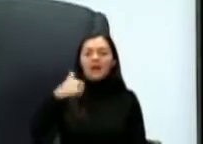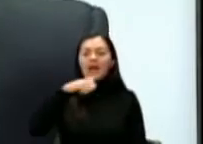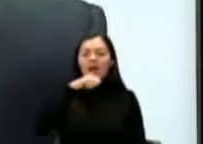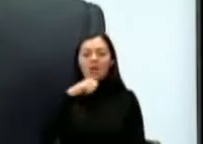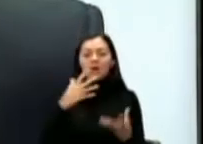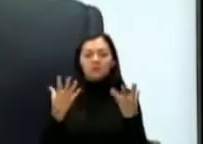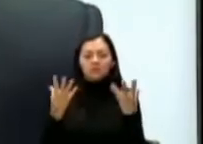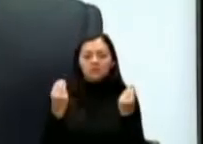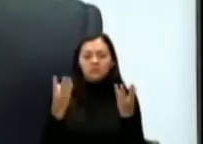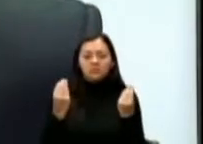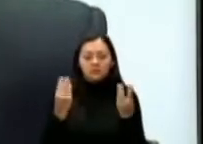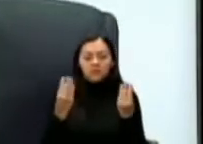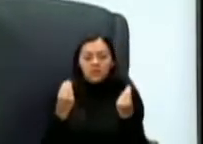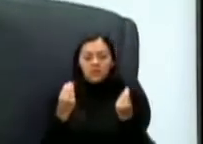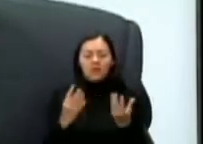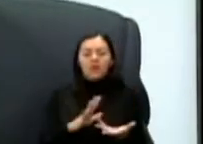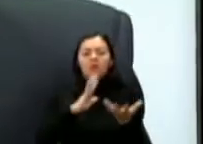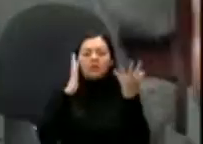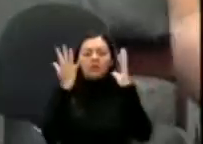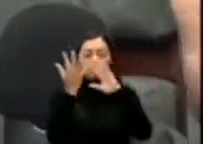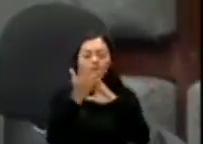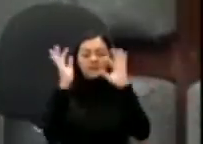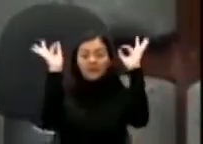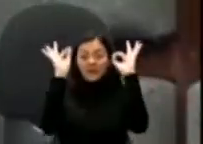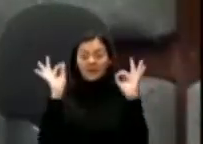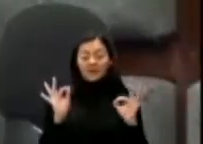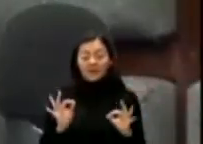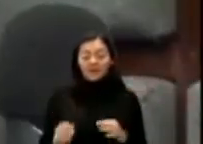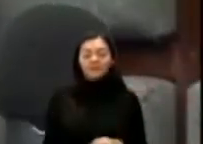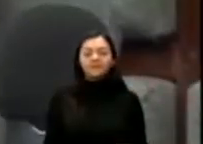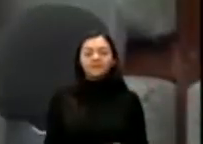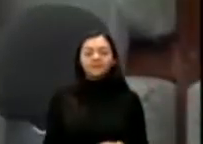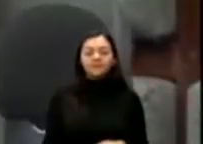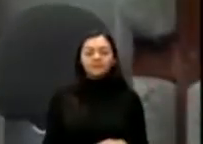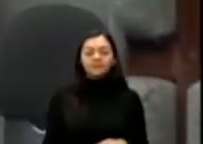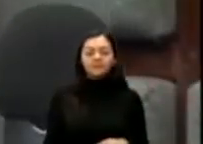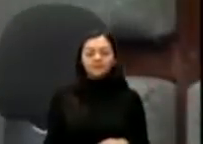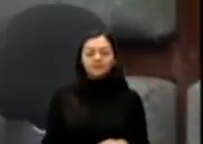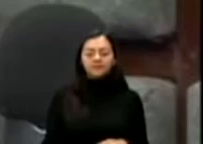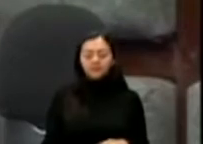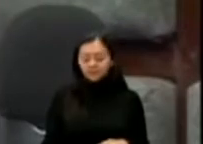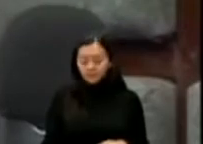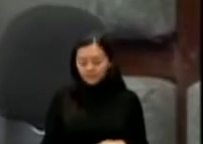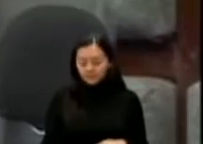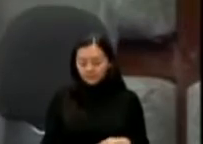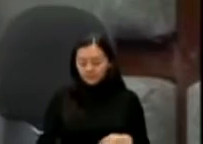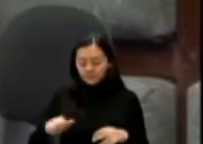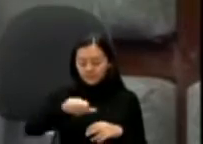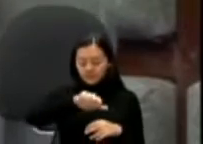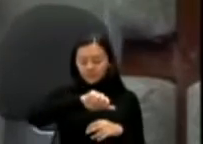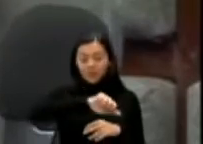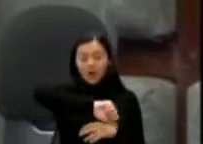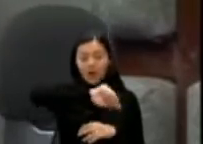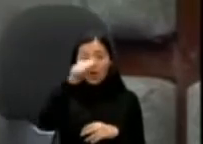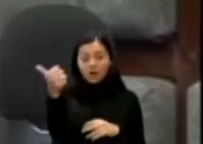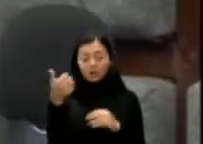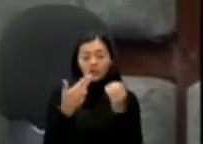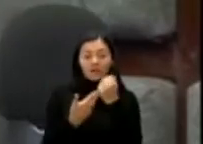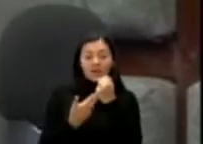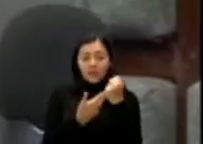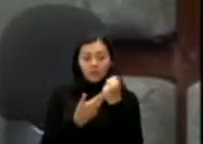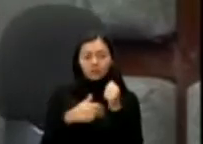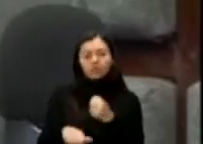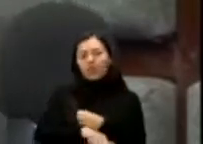hablar un poquito también de ese cambio de materia en el xerez el presidente antes de entrar en los los otros recursos que están a la vista y que